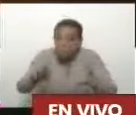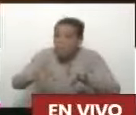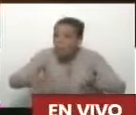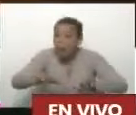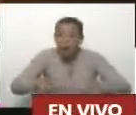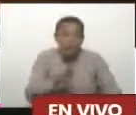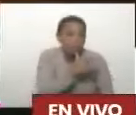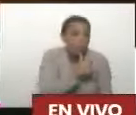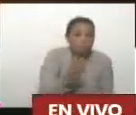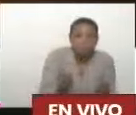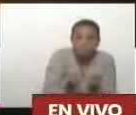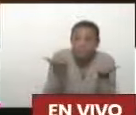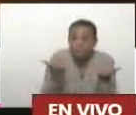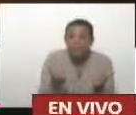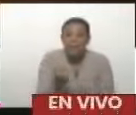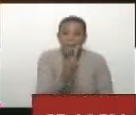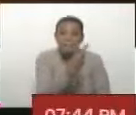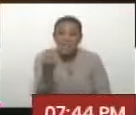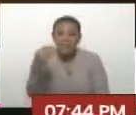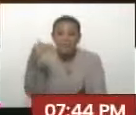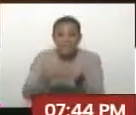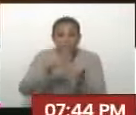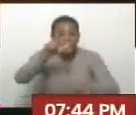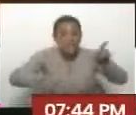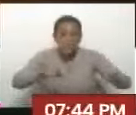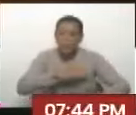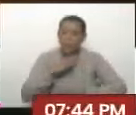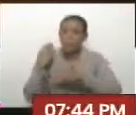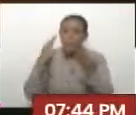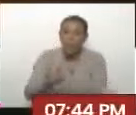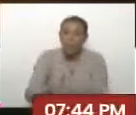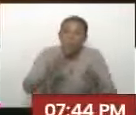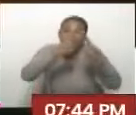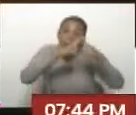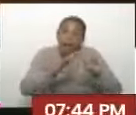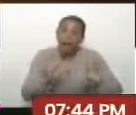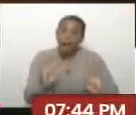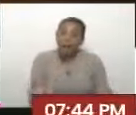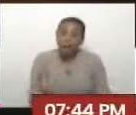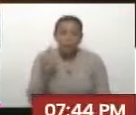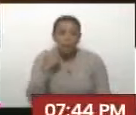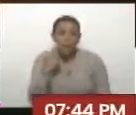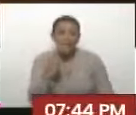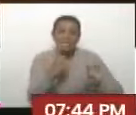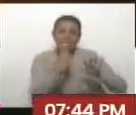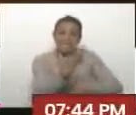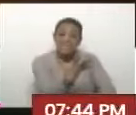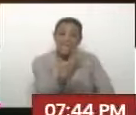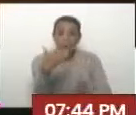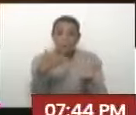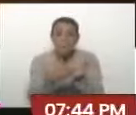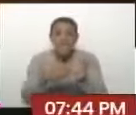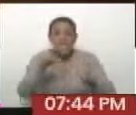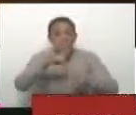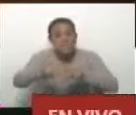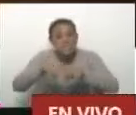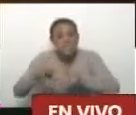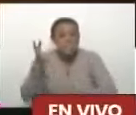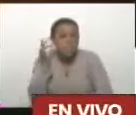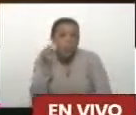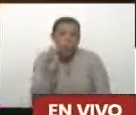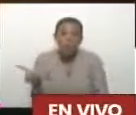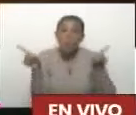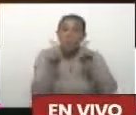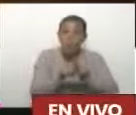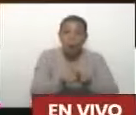destrucción entonces puede ser más de 20,000 personas muerto al menos incluyendo más de 5,000 niños que es igual